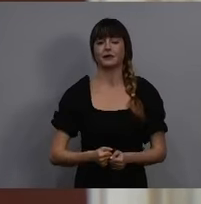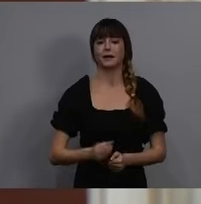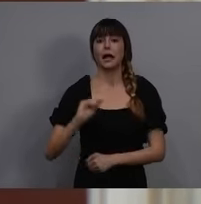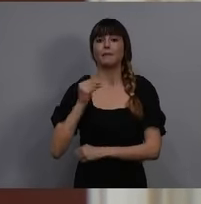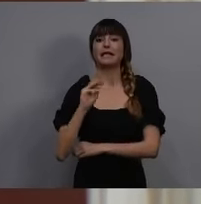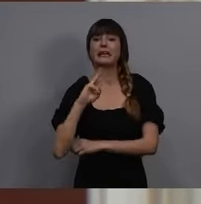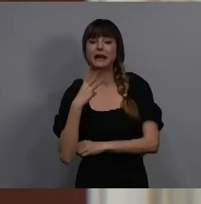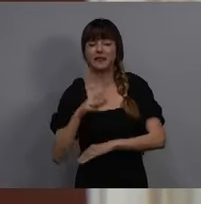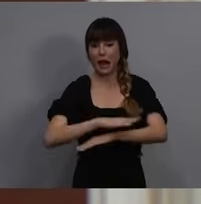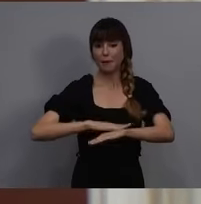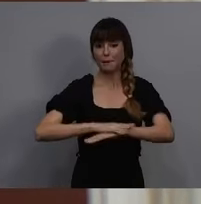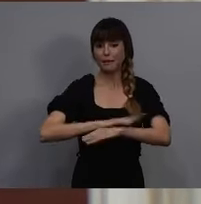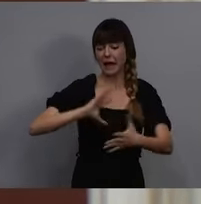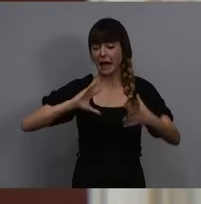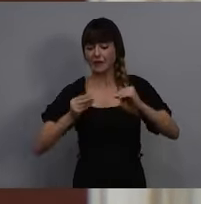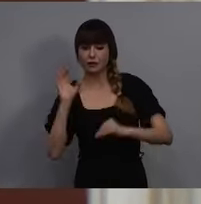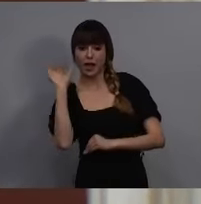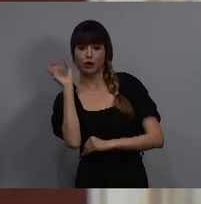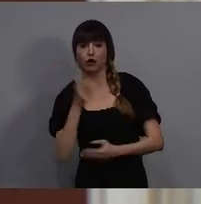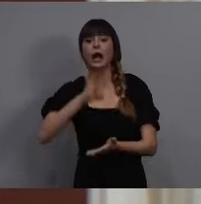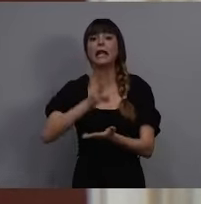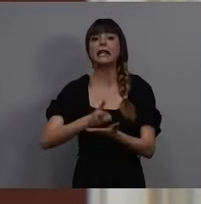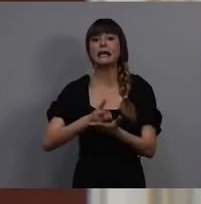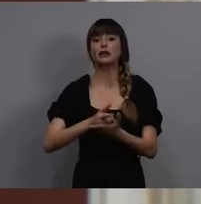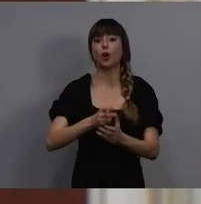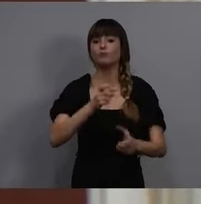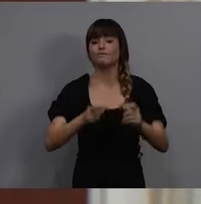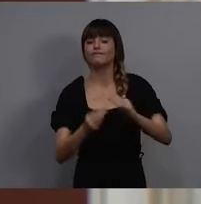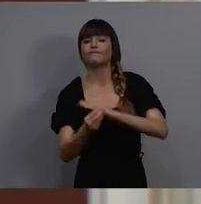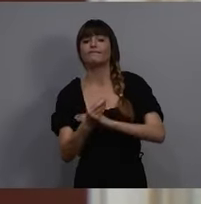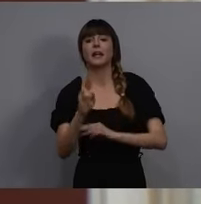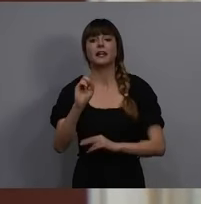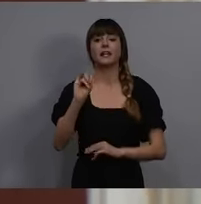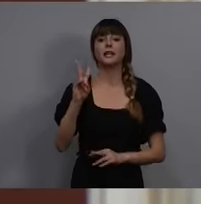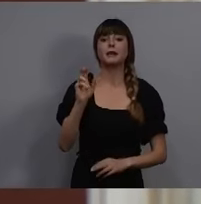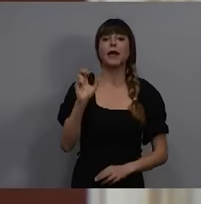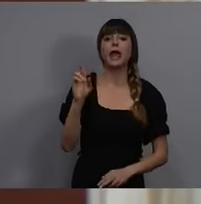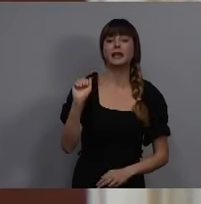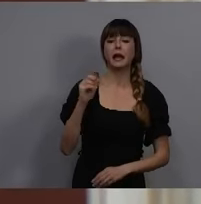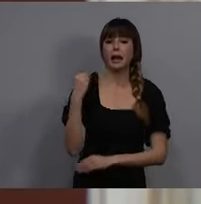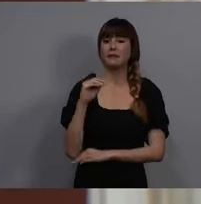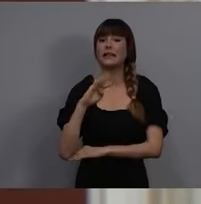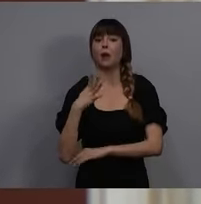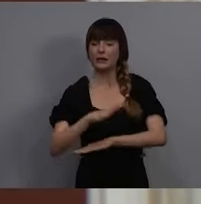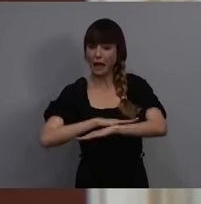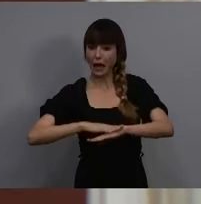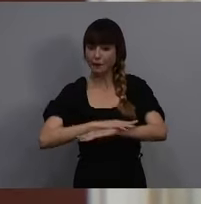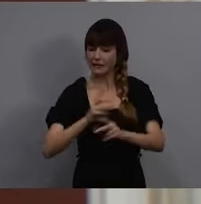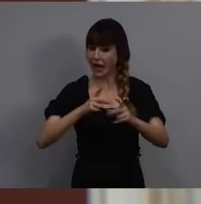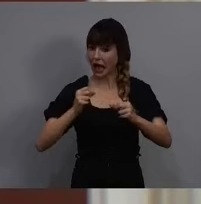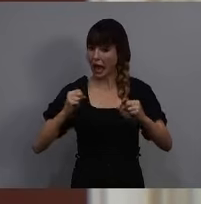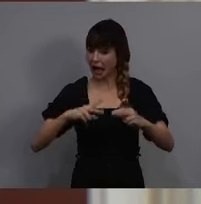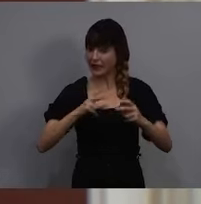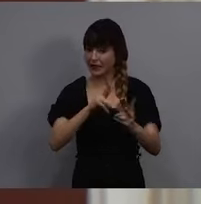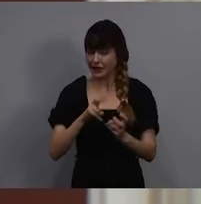tercera y ministra de transición ecológica y reto demográfico Teresa Rivera la vicepresidenta cuarta y ministra de Hacienda y de función